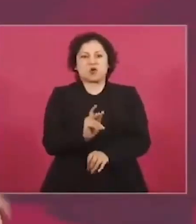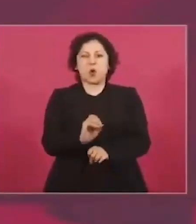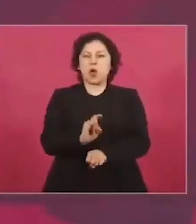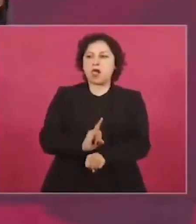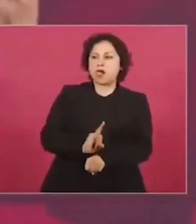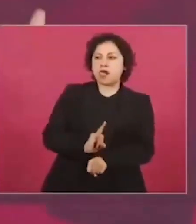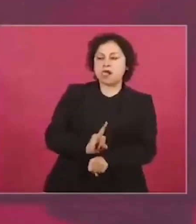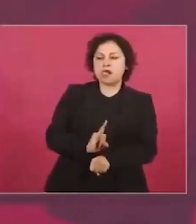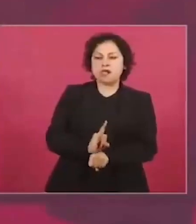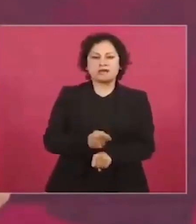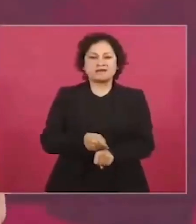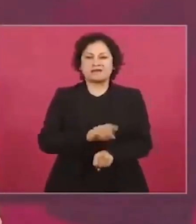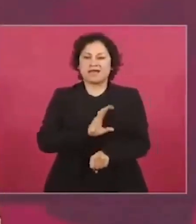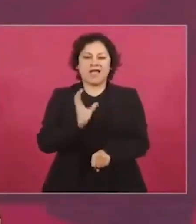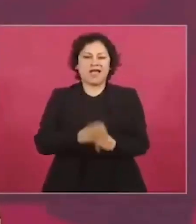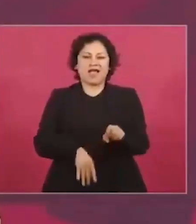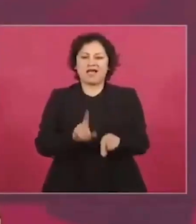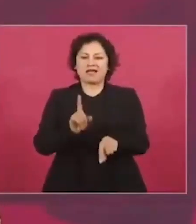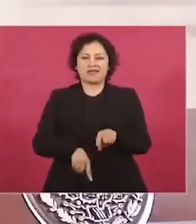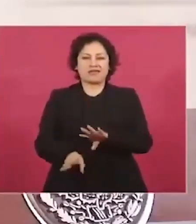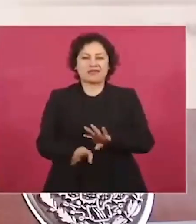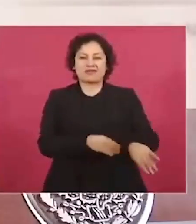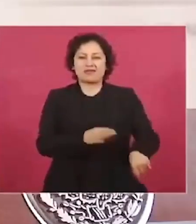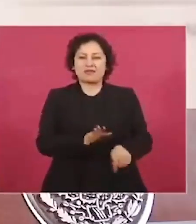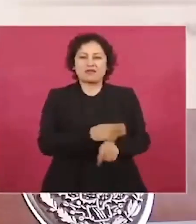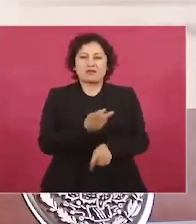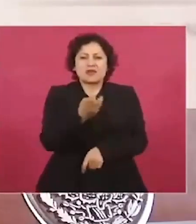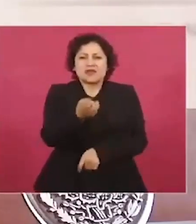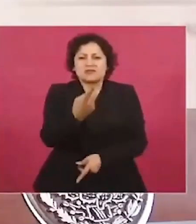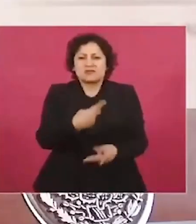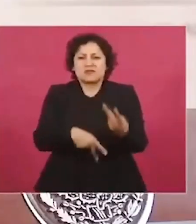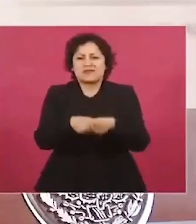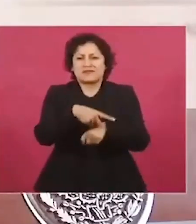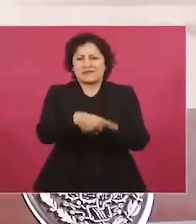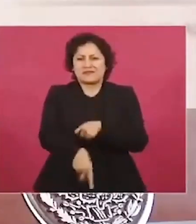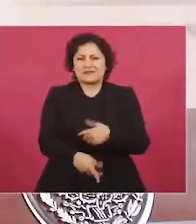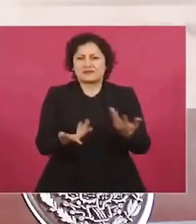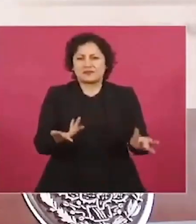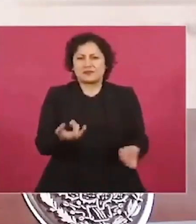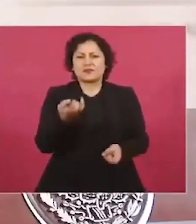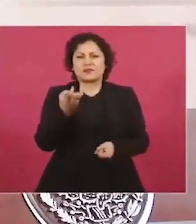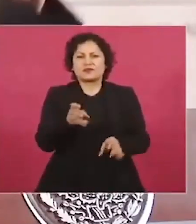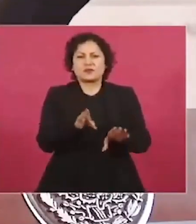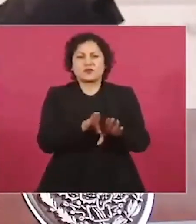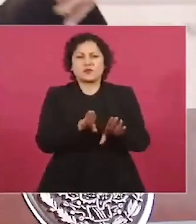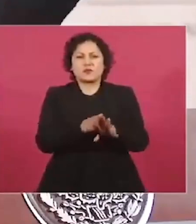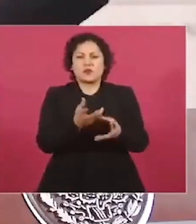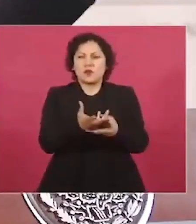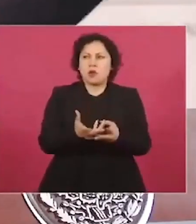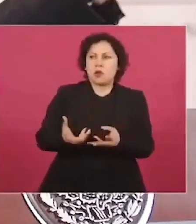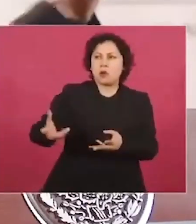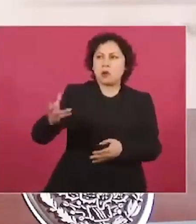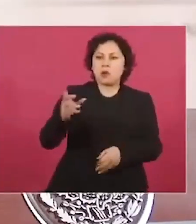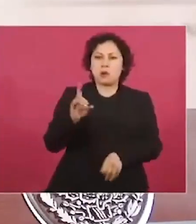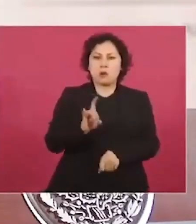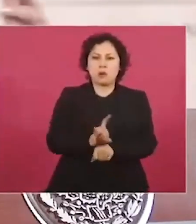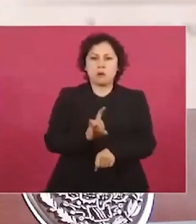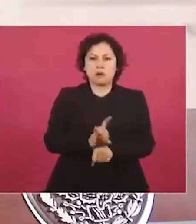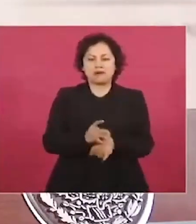en el tema de la justificación de los recursos para atender el tema de las